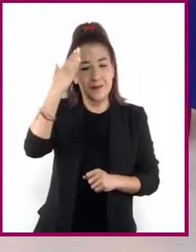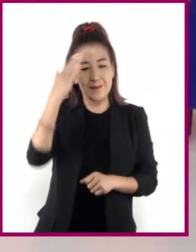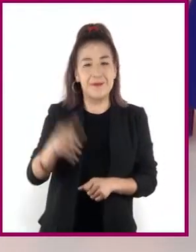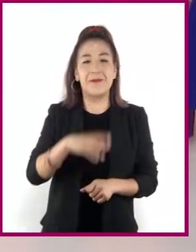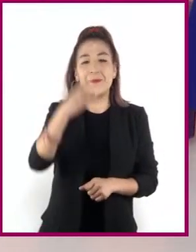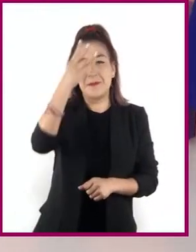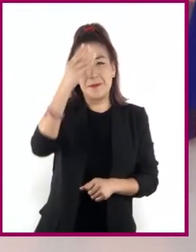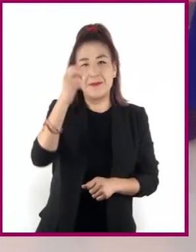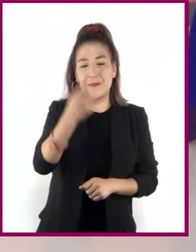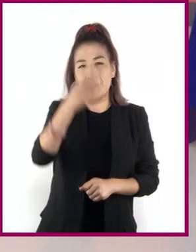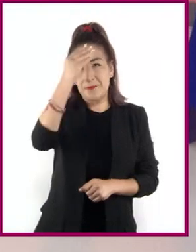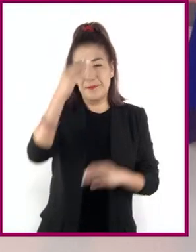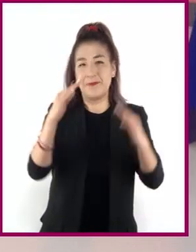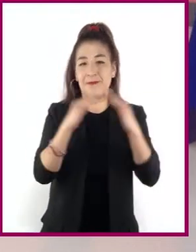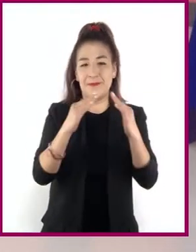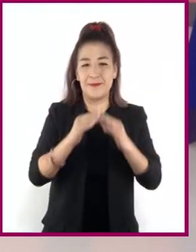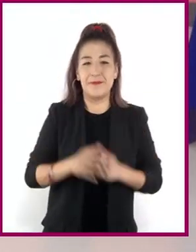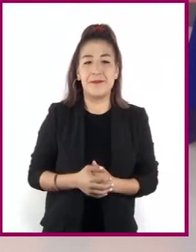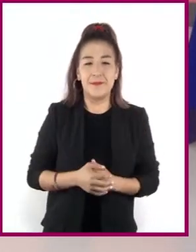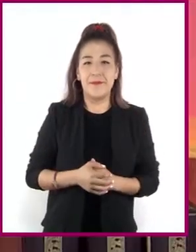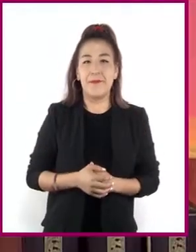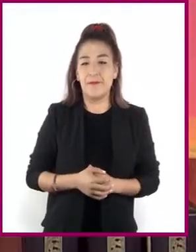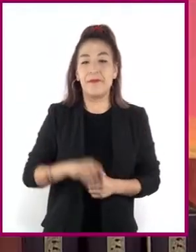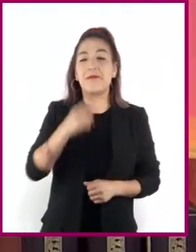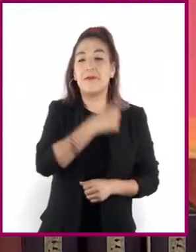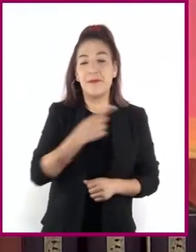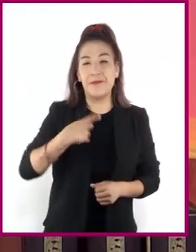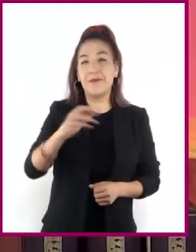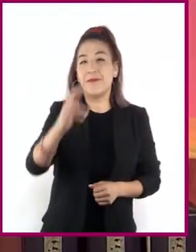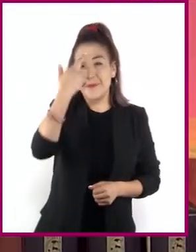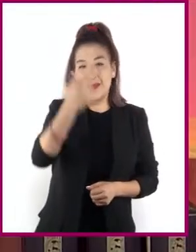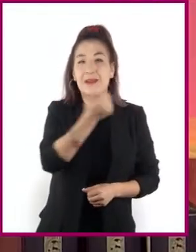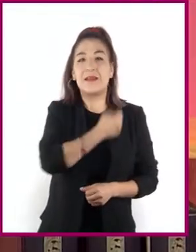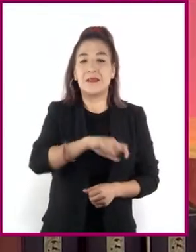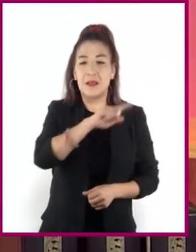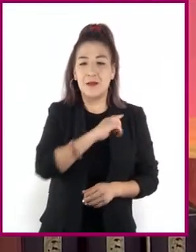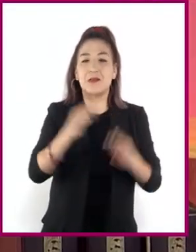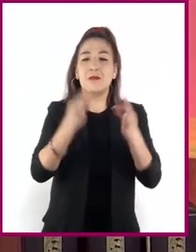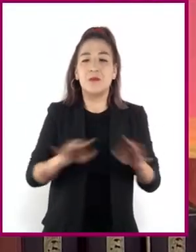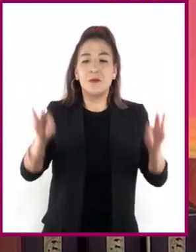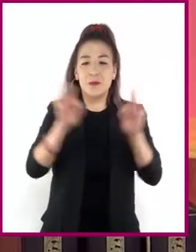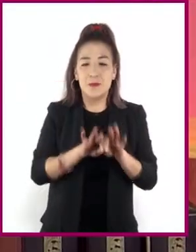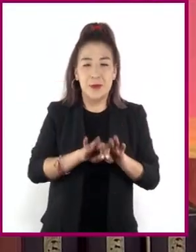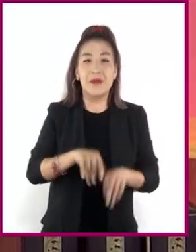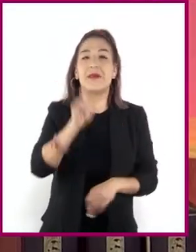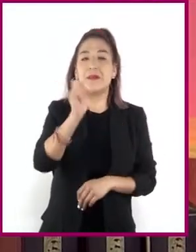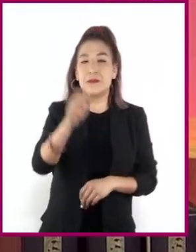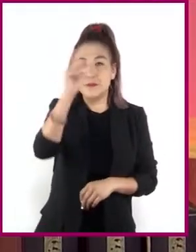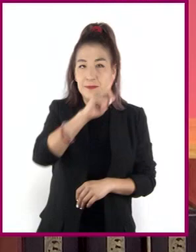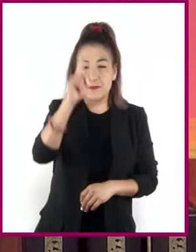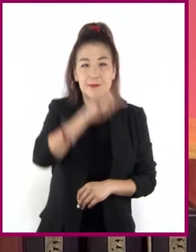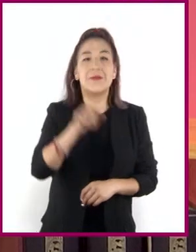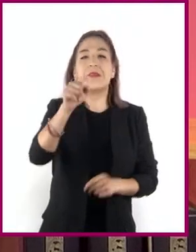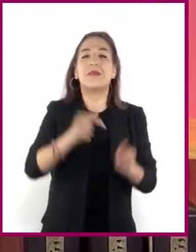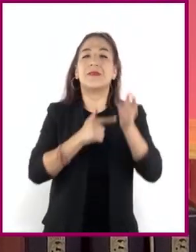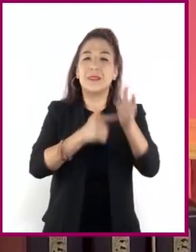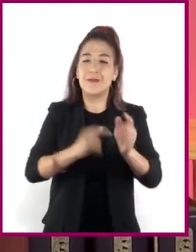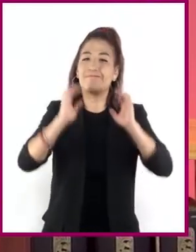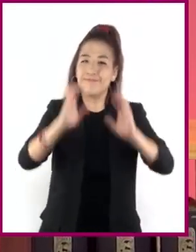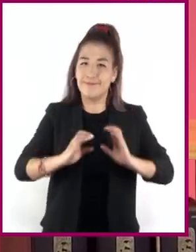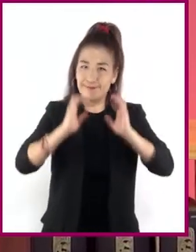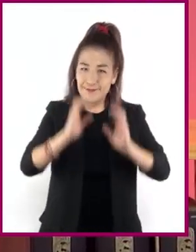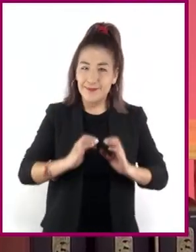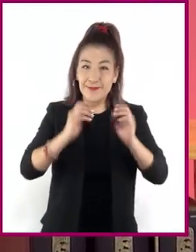antes de iniciar permítanme recordarles la salud es lo primero por lo que la recomendación es que sigamos cuidando